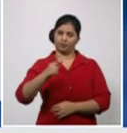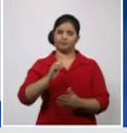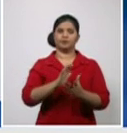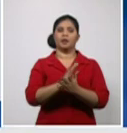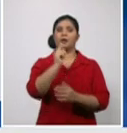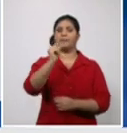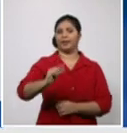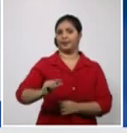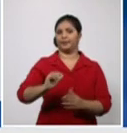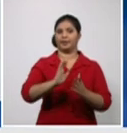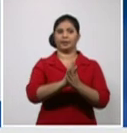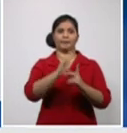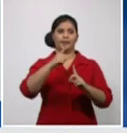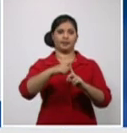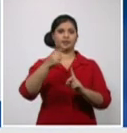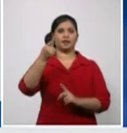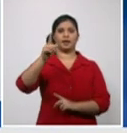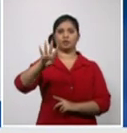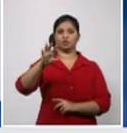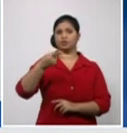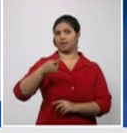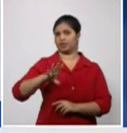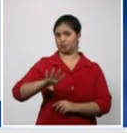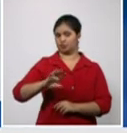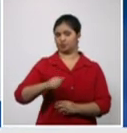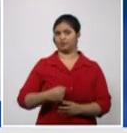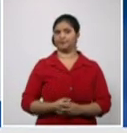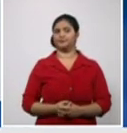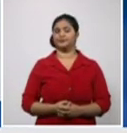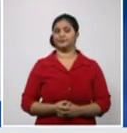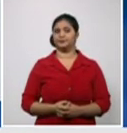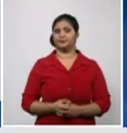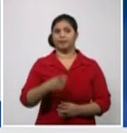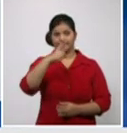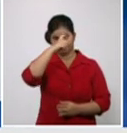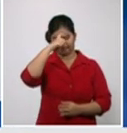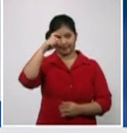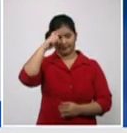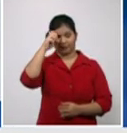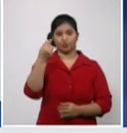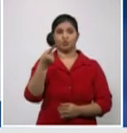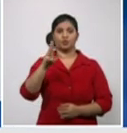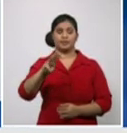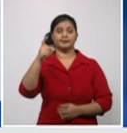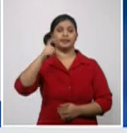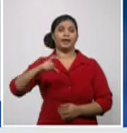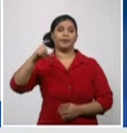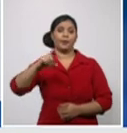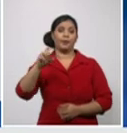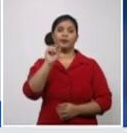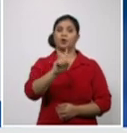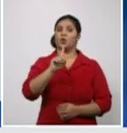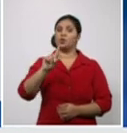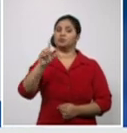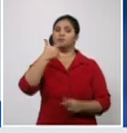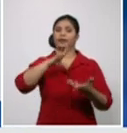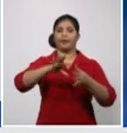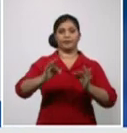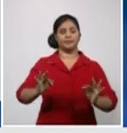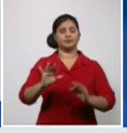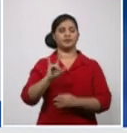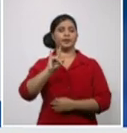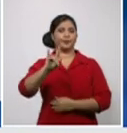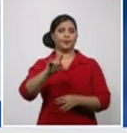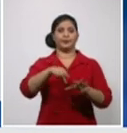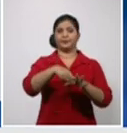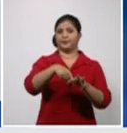con 14 cada una, Santi Espíritu 13, Camagüey 11, Artemisa 9, el municipio